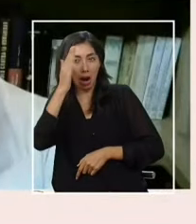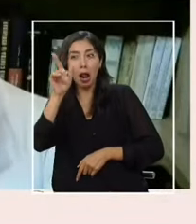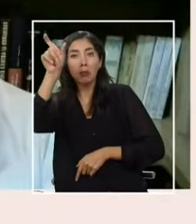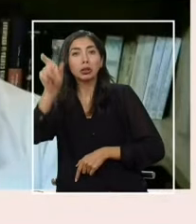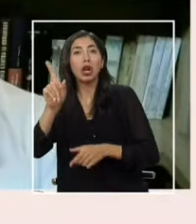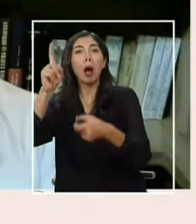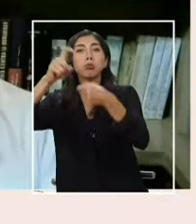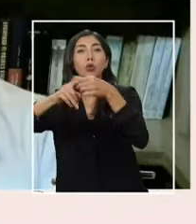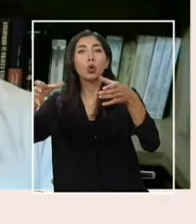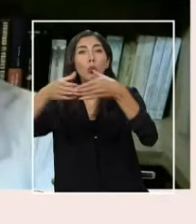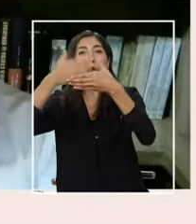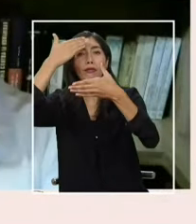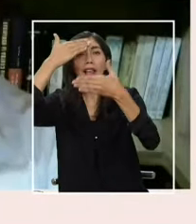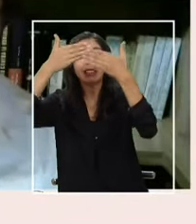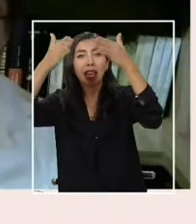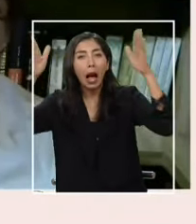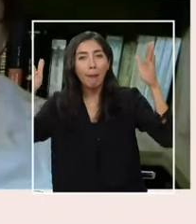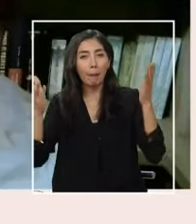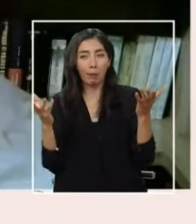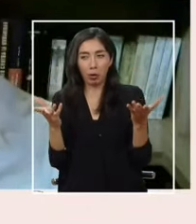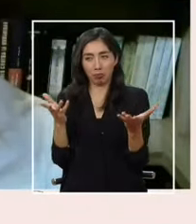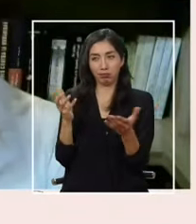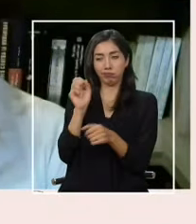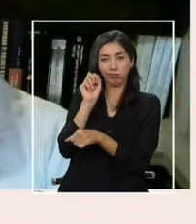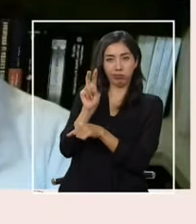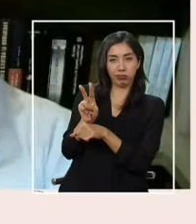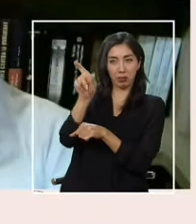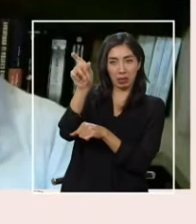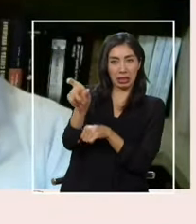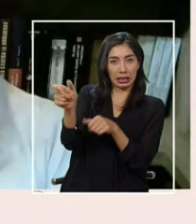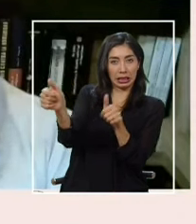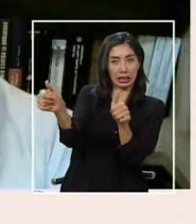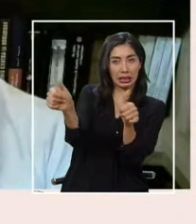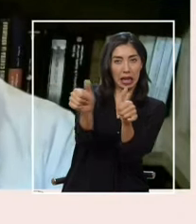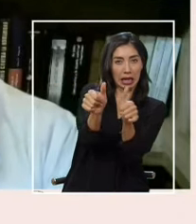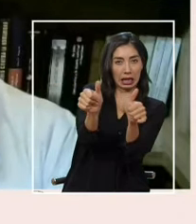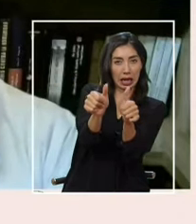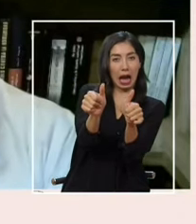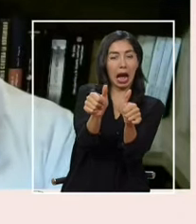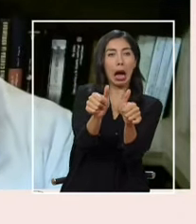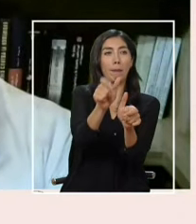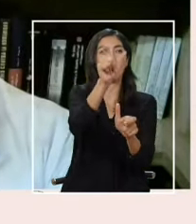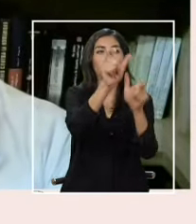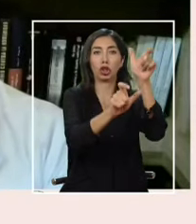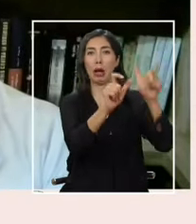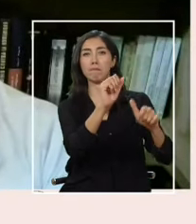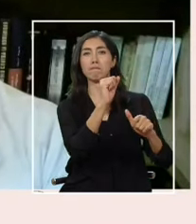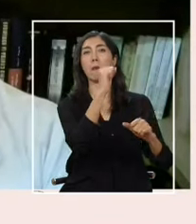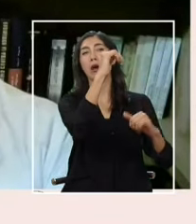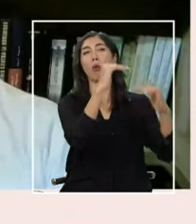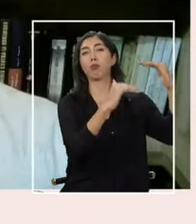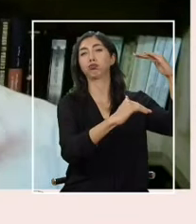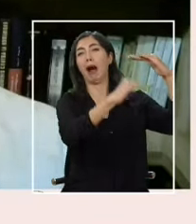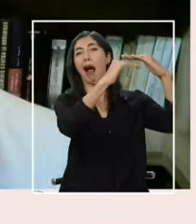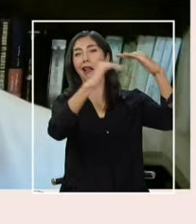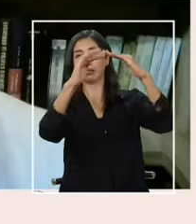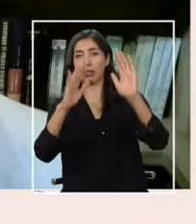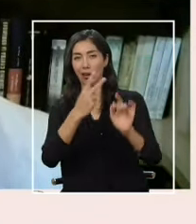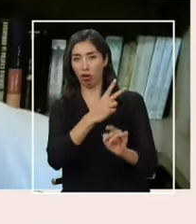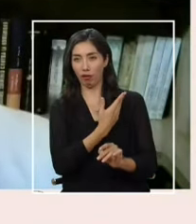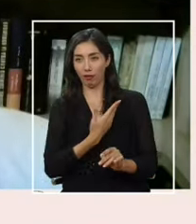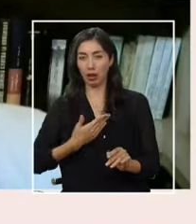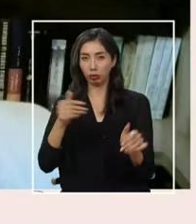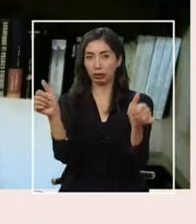Amplista. Y parece ser bastante cercano a las más altas esferas de gobierno. Cuando uno